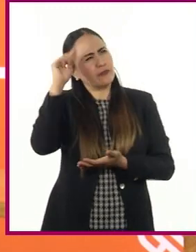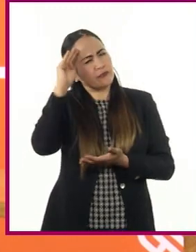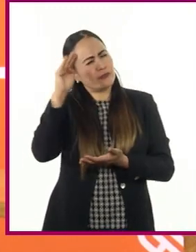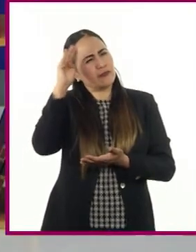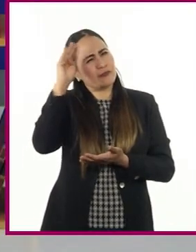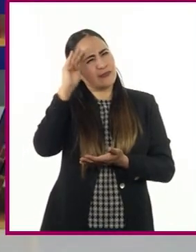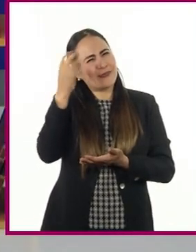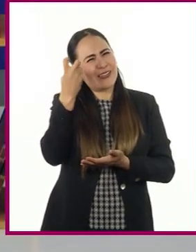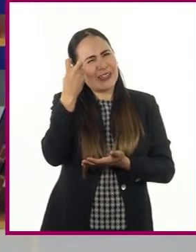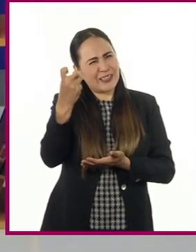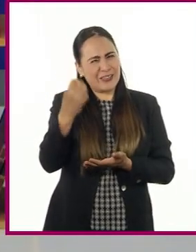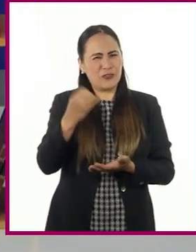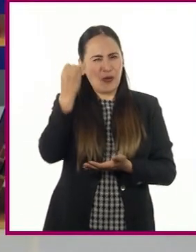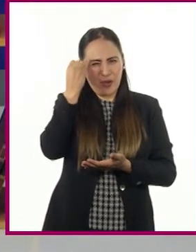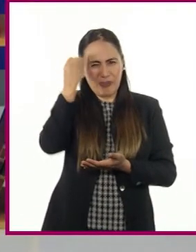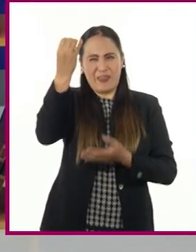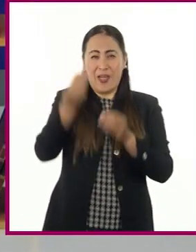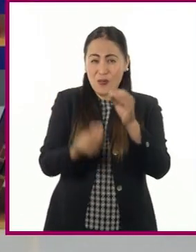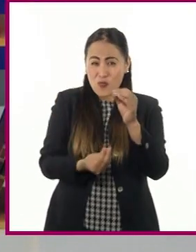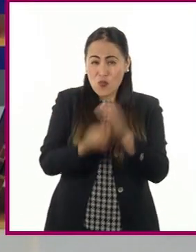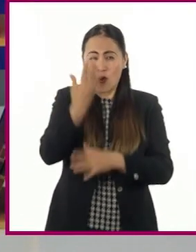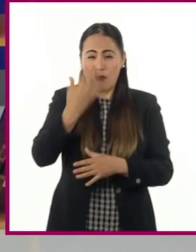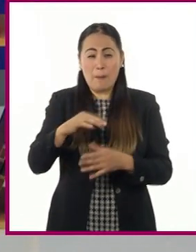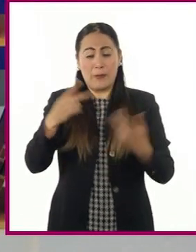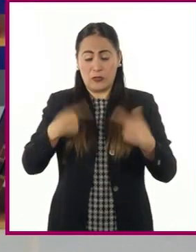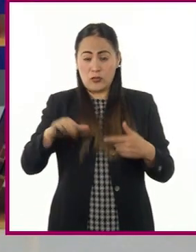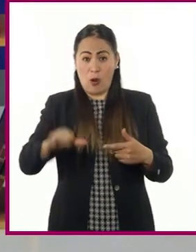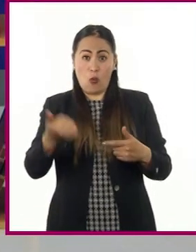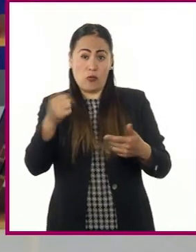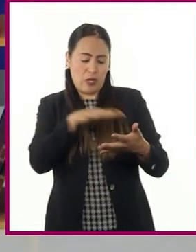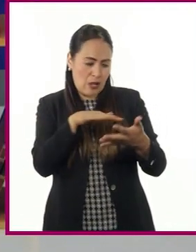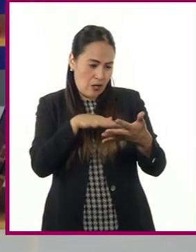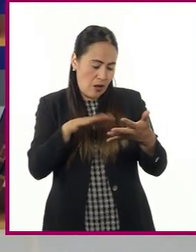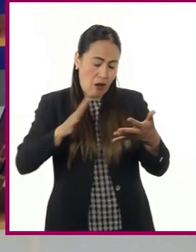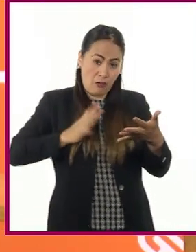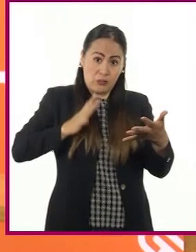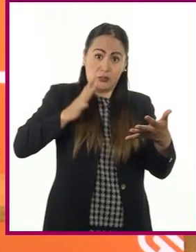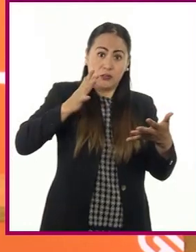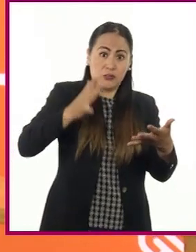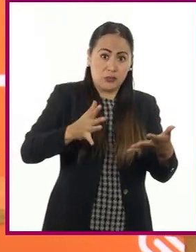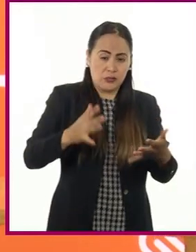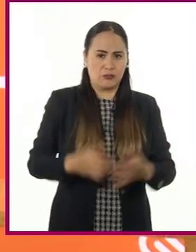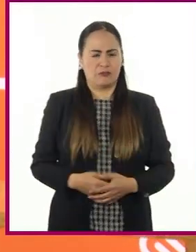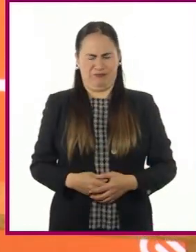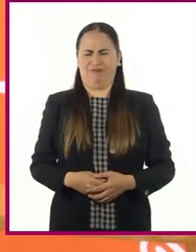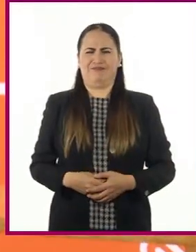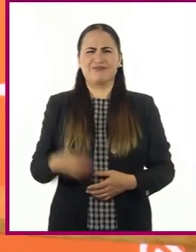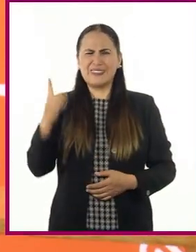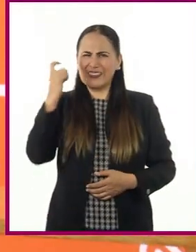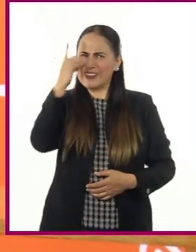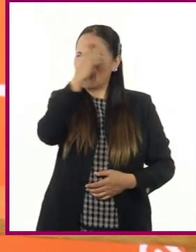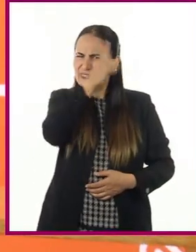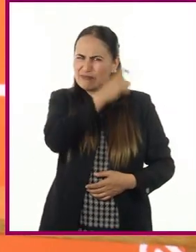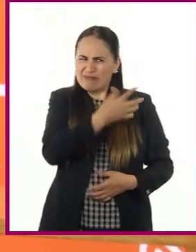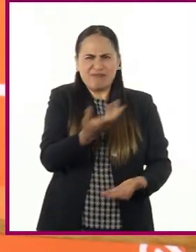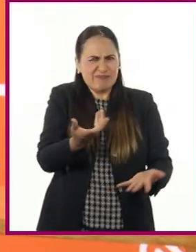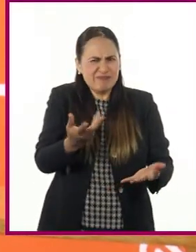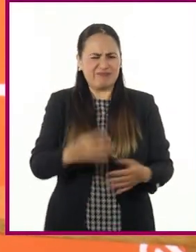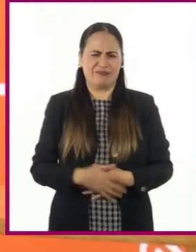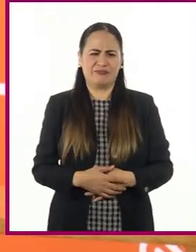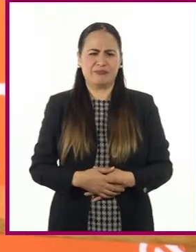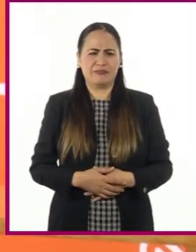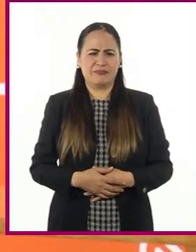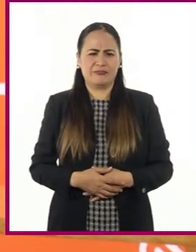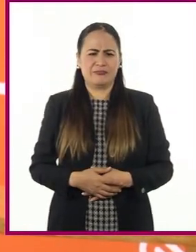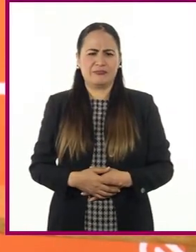la originalidad y la sorpresa. Ay, profesora, qué complicado. ¿Y a qué se